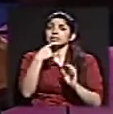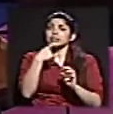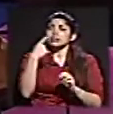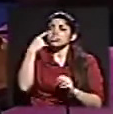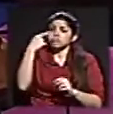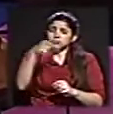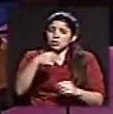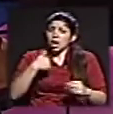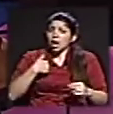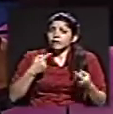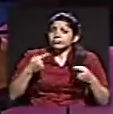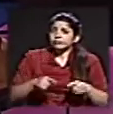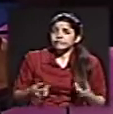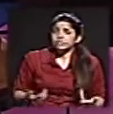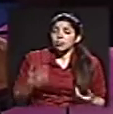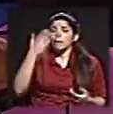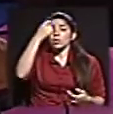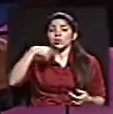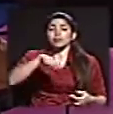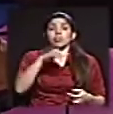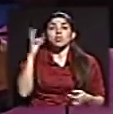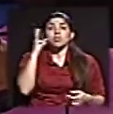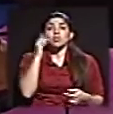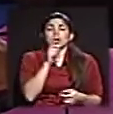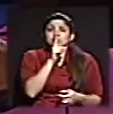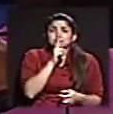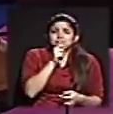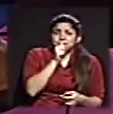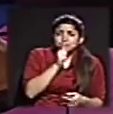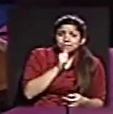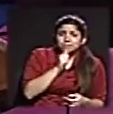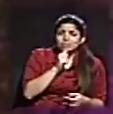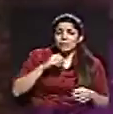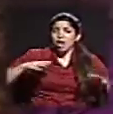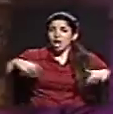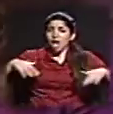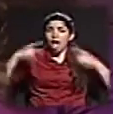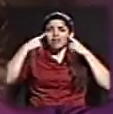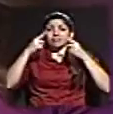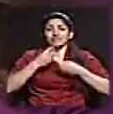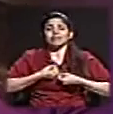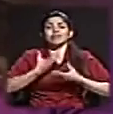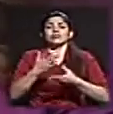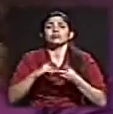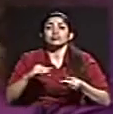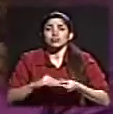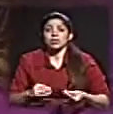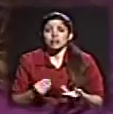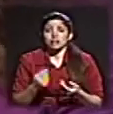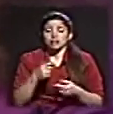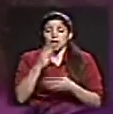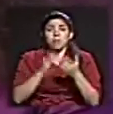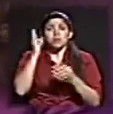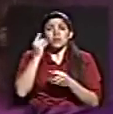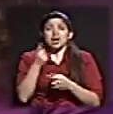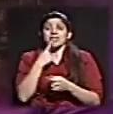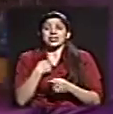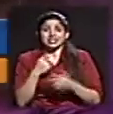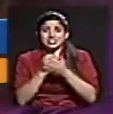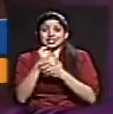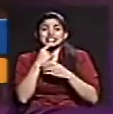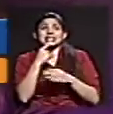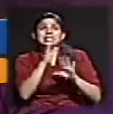esto existe. Porque las mujeres de acalladas no lograban manifestarse. O sea, ¿a dónde vamos? Hasta mujeres que nos decían en la